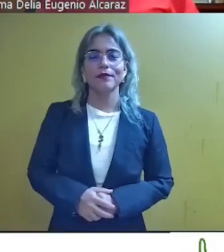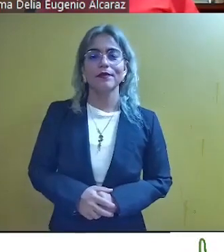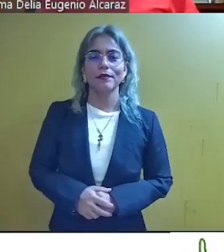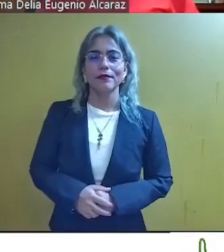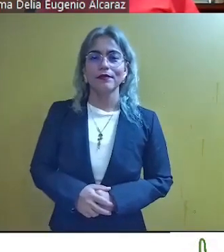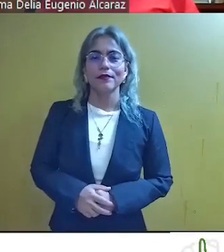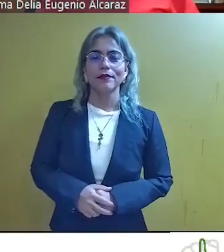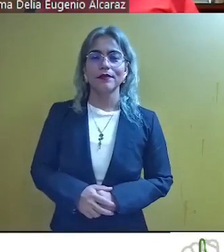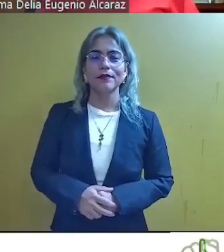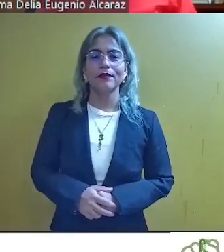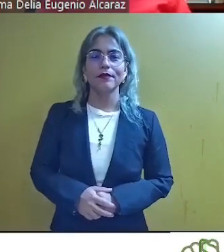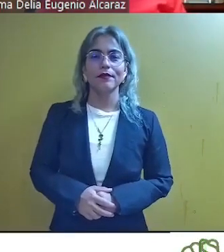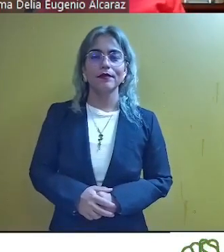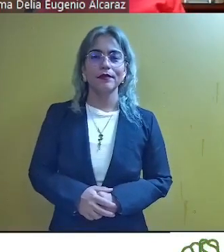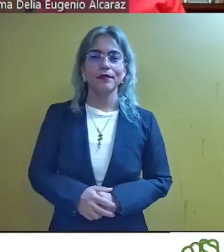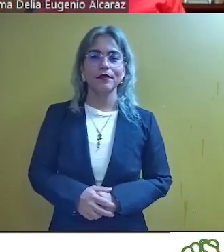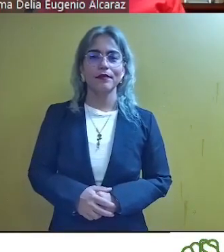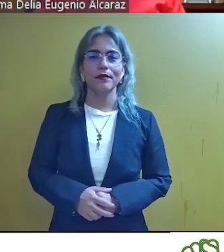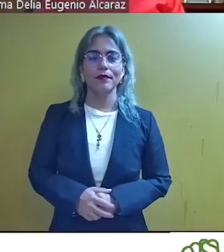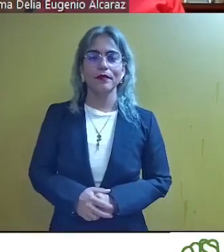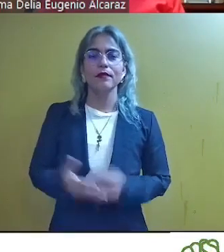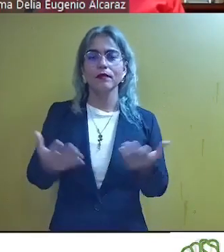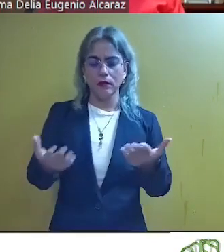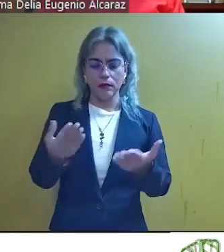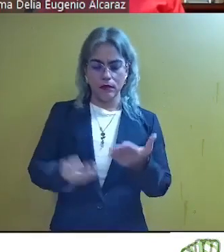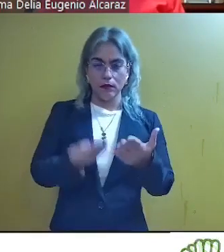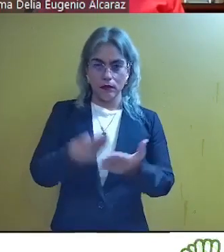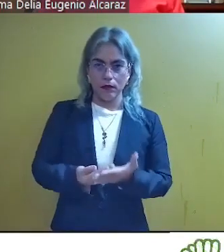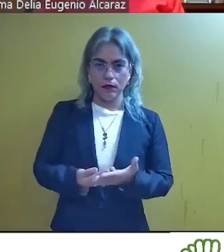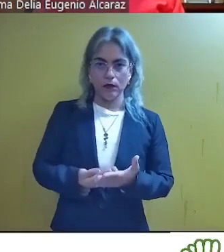Por tanto, la presentación del dictamen tesonal